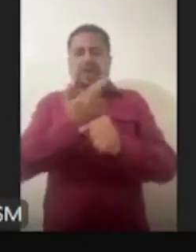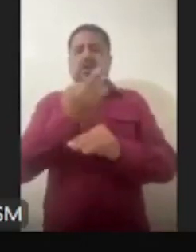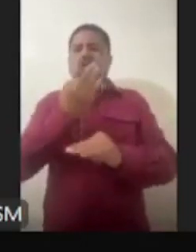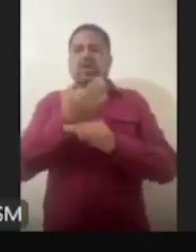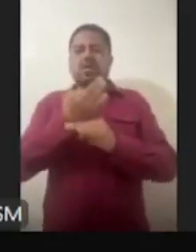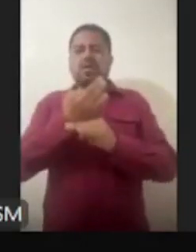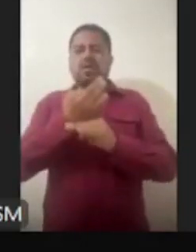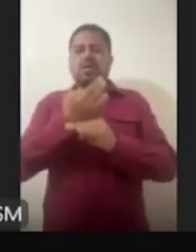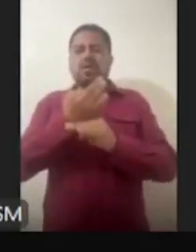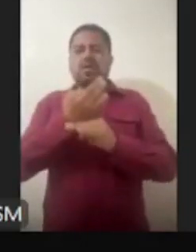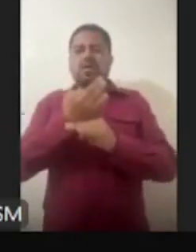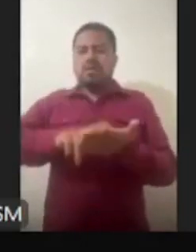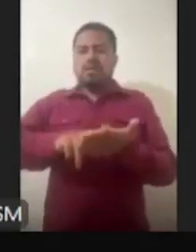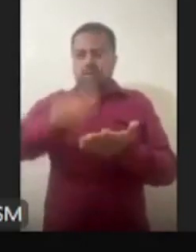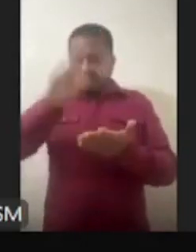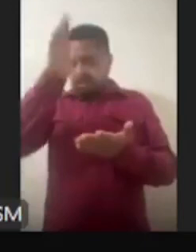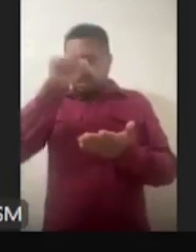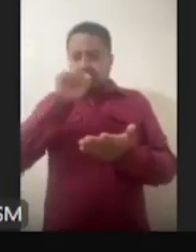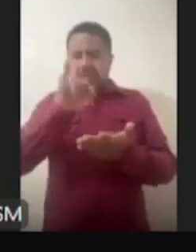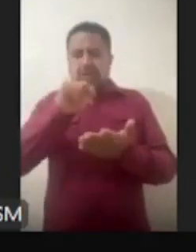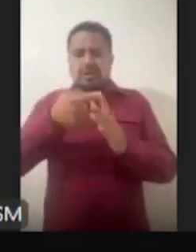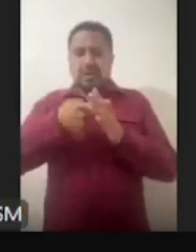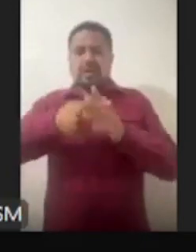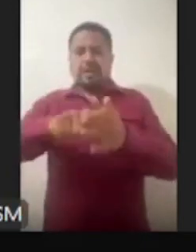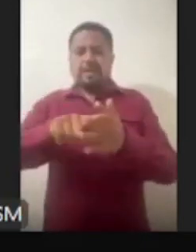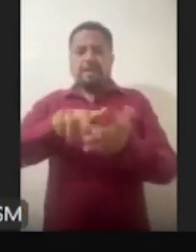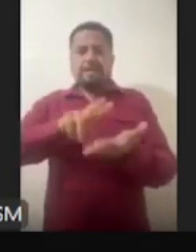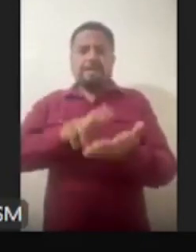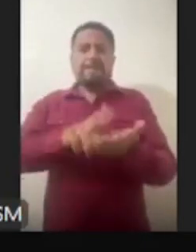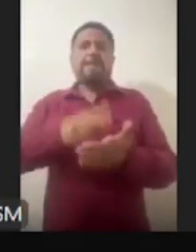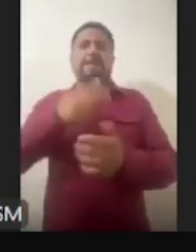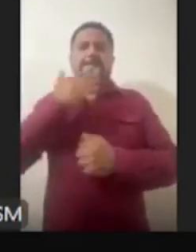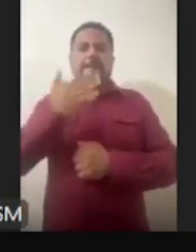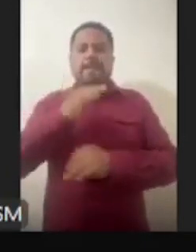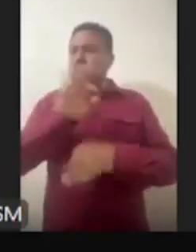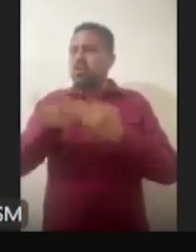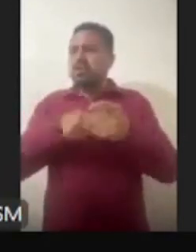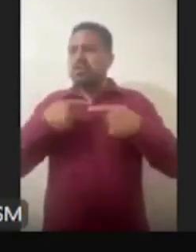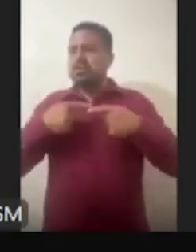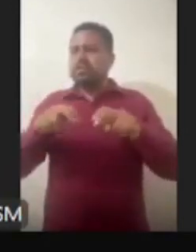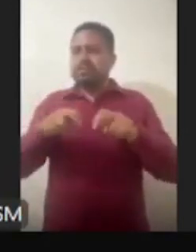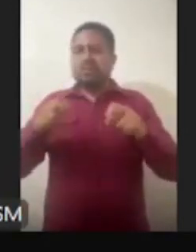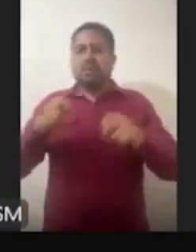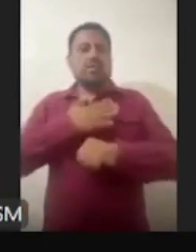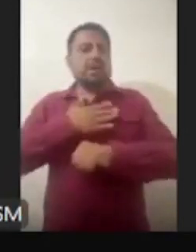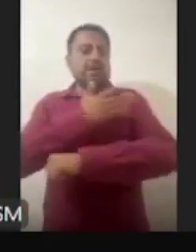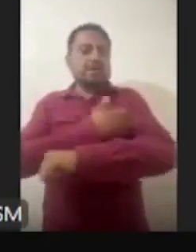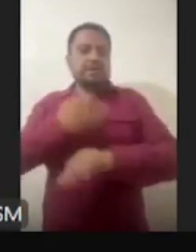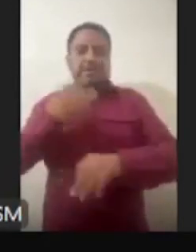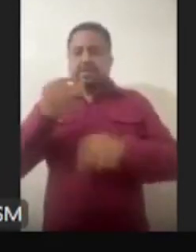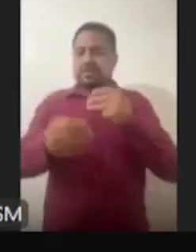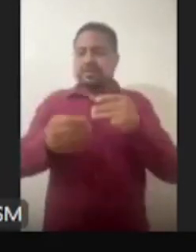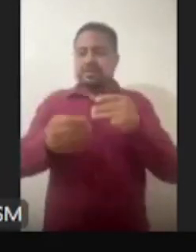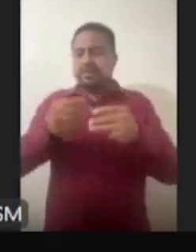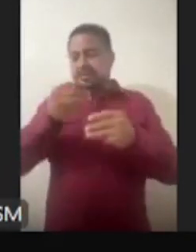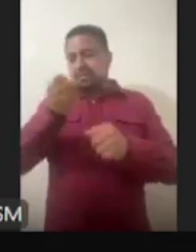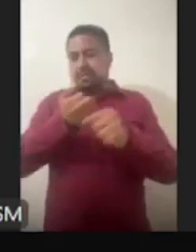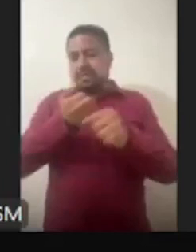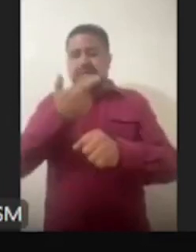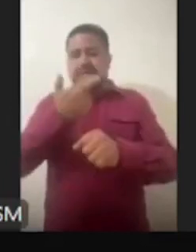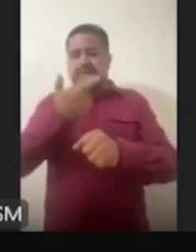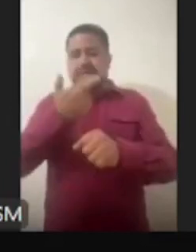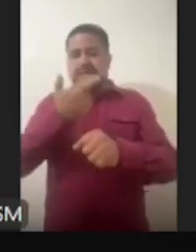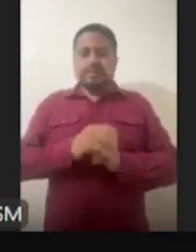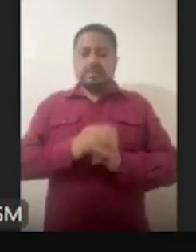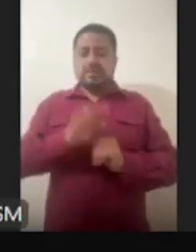legal para sesionar válidamente. Buenas tardes, magistrada presidenta. Hago constar que además de usted se encuentran en esta